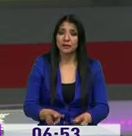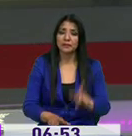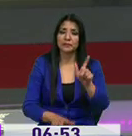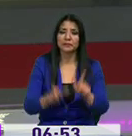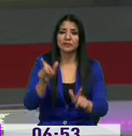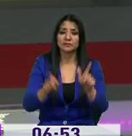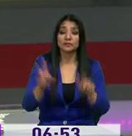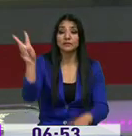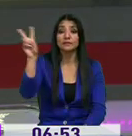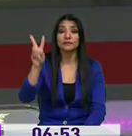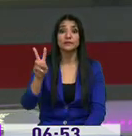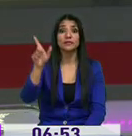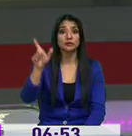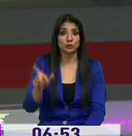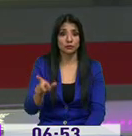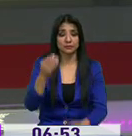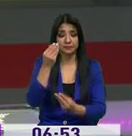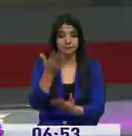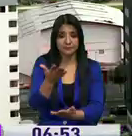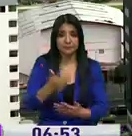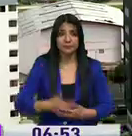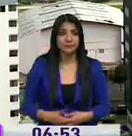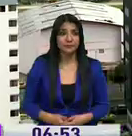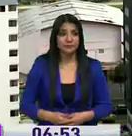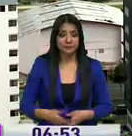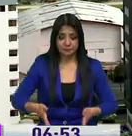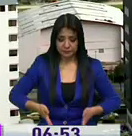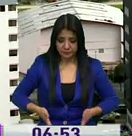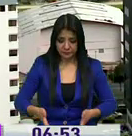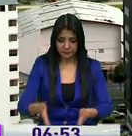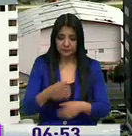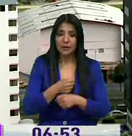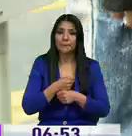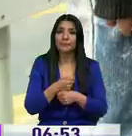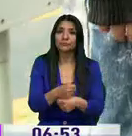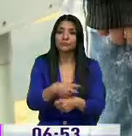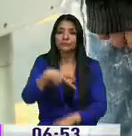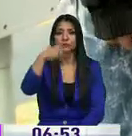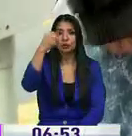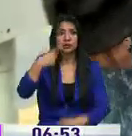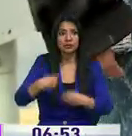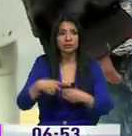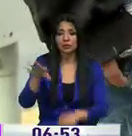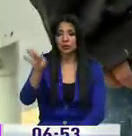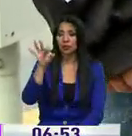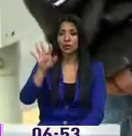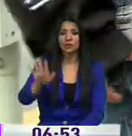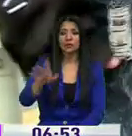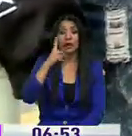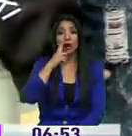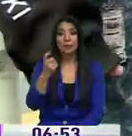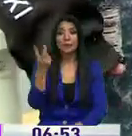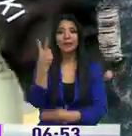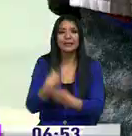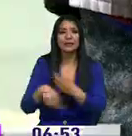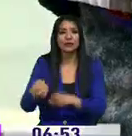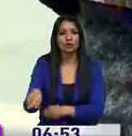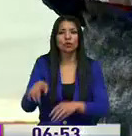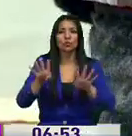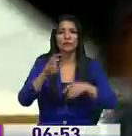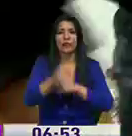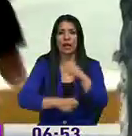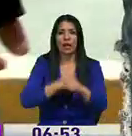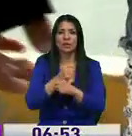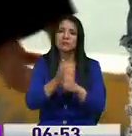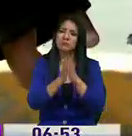migrantes venezolanos en la avenida amazonas norte de quito encontramos hacer fui a su hijo raúl de nueve años ambos